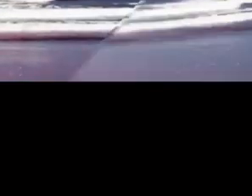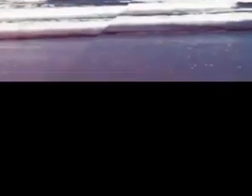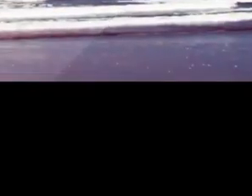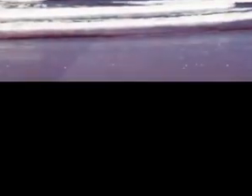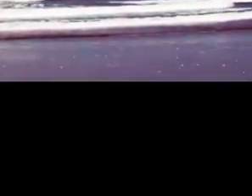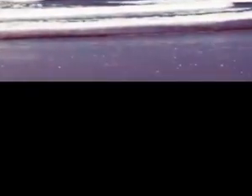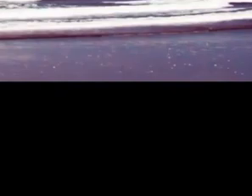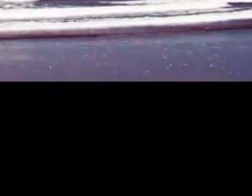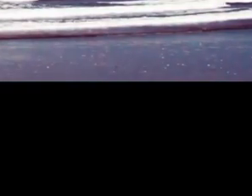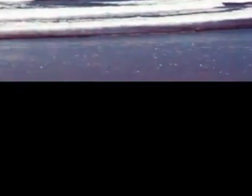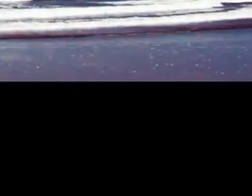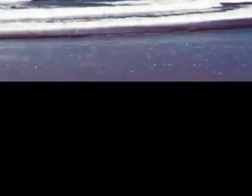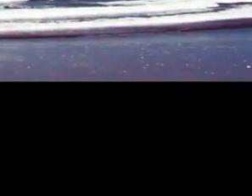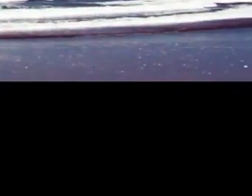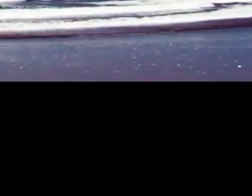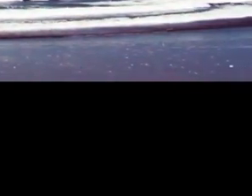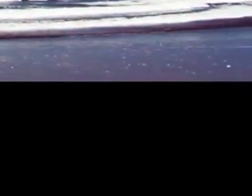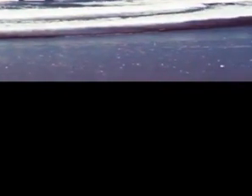Verano en familia.